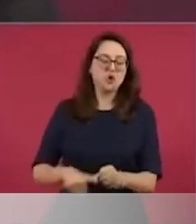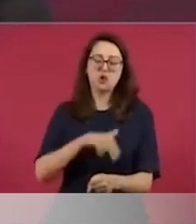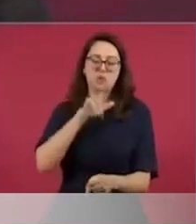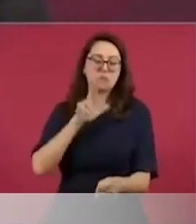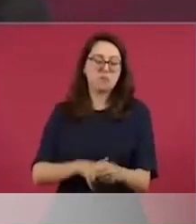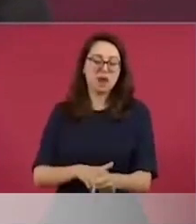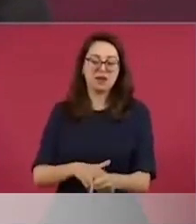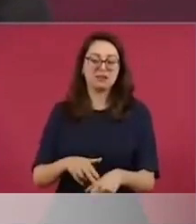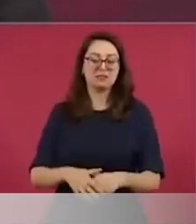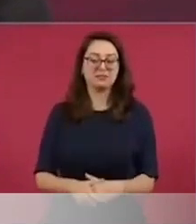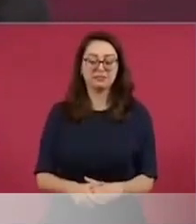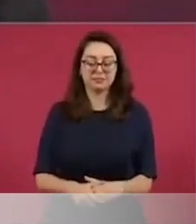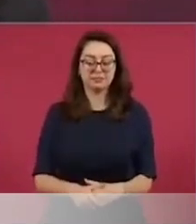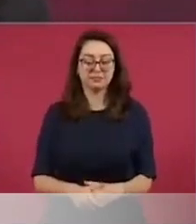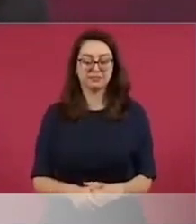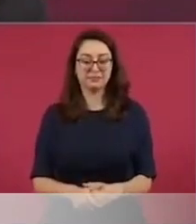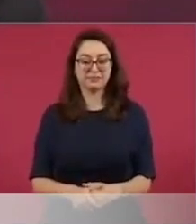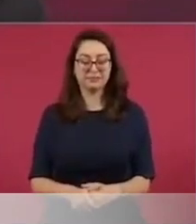voy allá